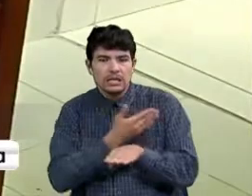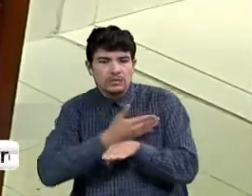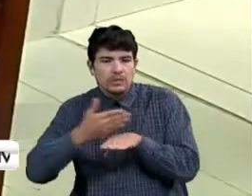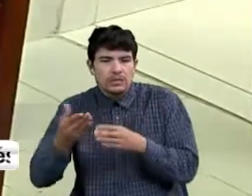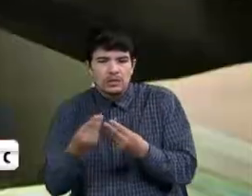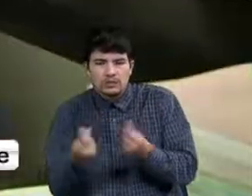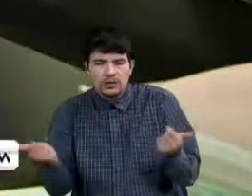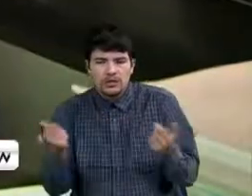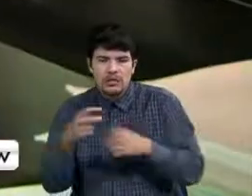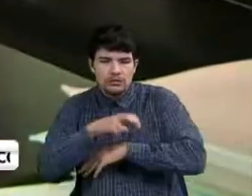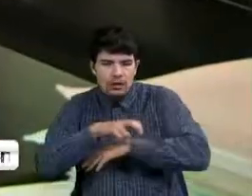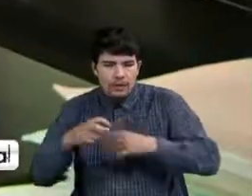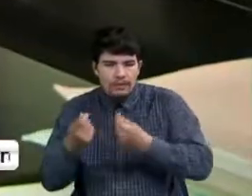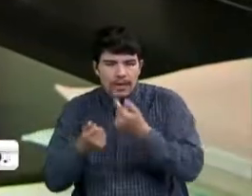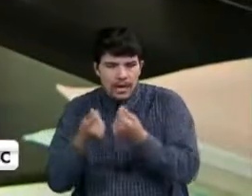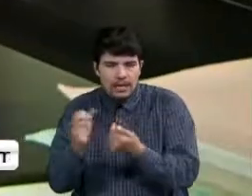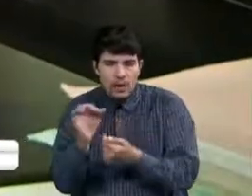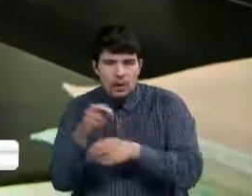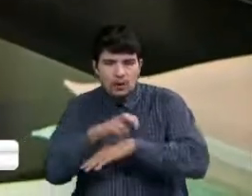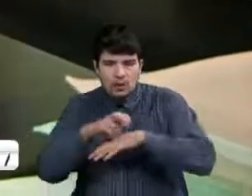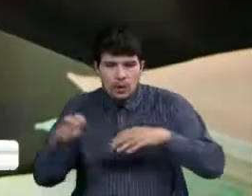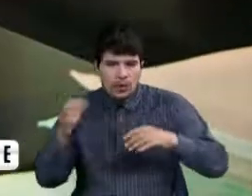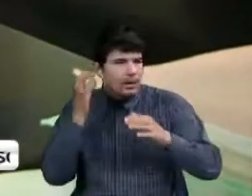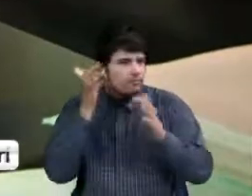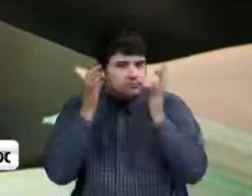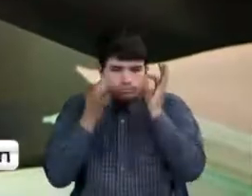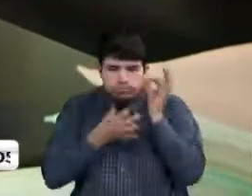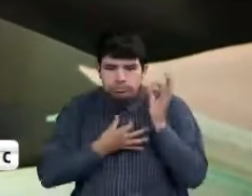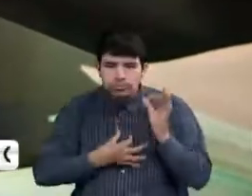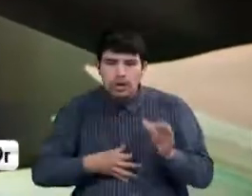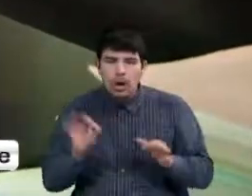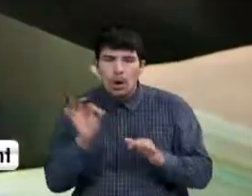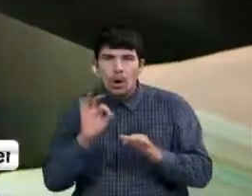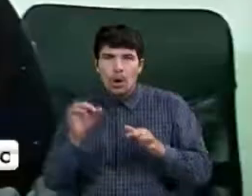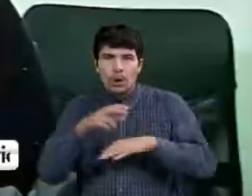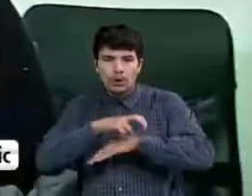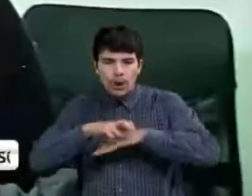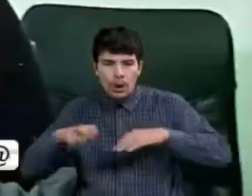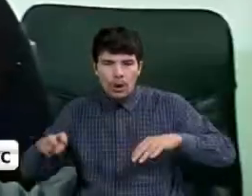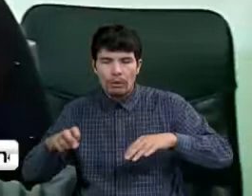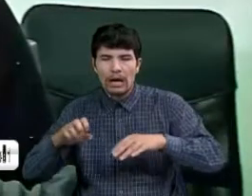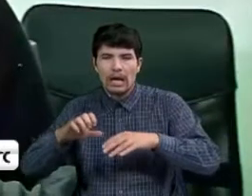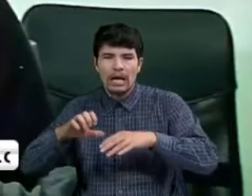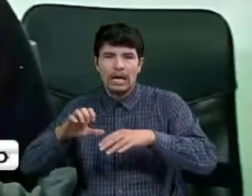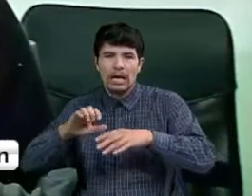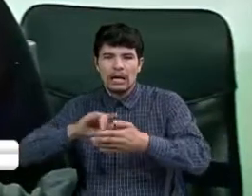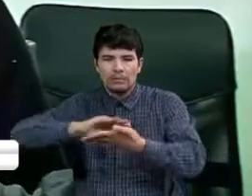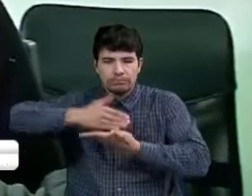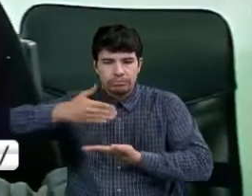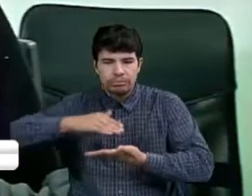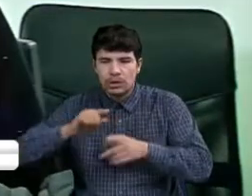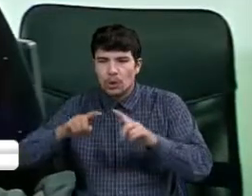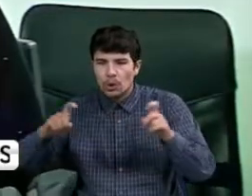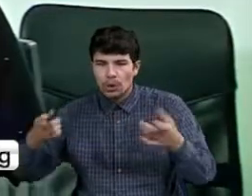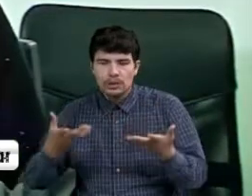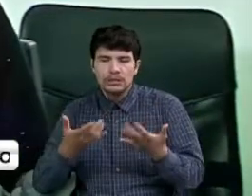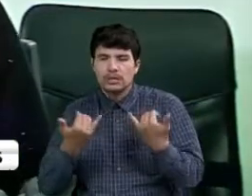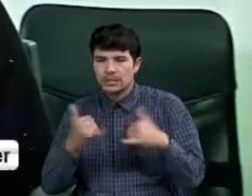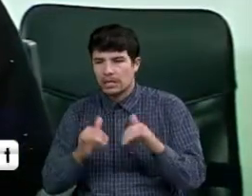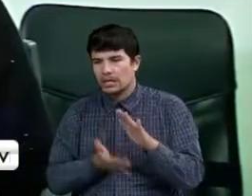Hurtan dinero, hurtan joyas, hurtan electrodomésticos y desaparecen. Esta situación se ha